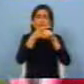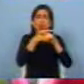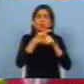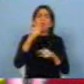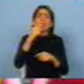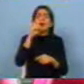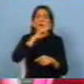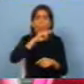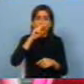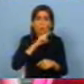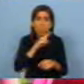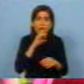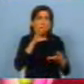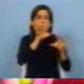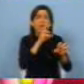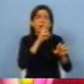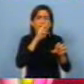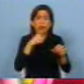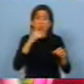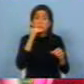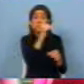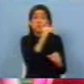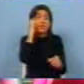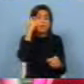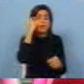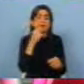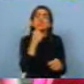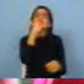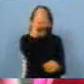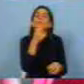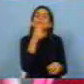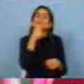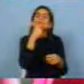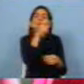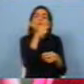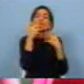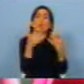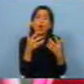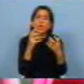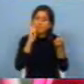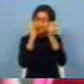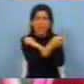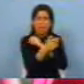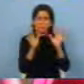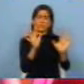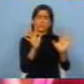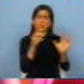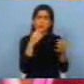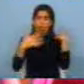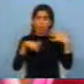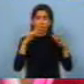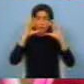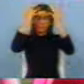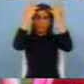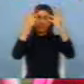mujer, como si yo le dijera loca. En realidad yo le estoy preguntando si a ella le molesta que le digan loca. Uh-huh. Si eso la saca o no es suficiente para que se saque. Como saco